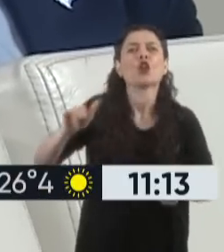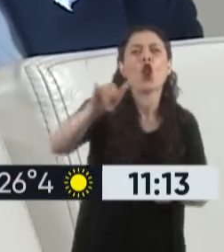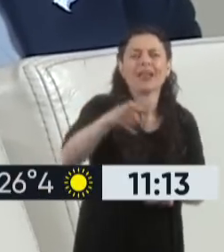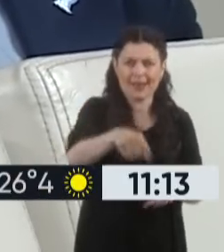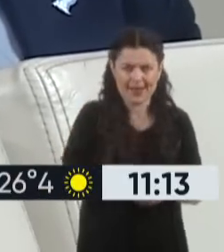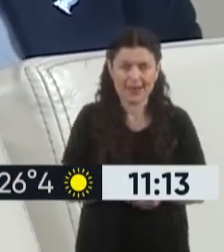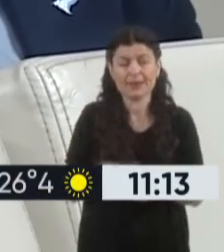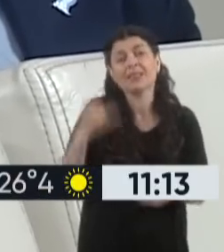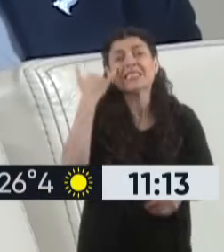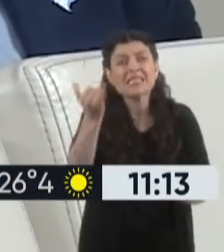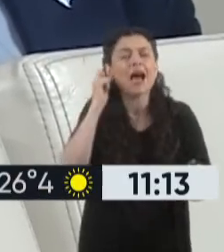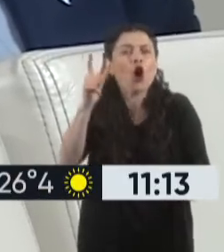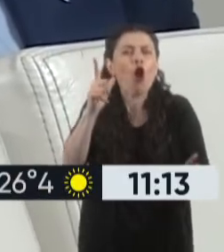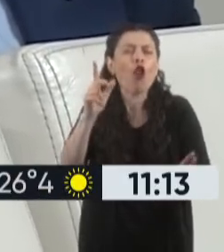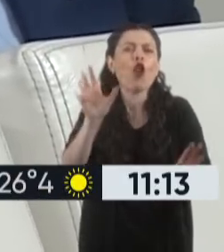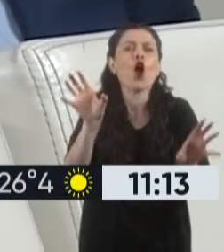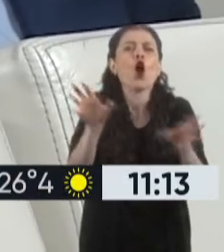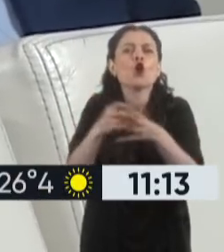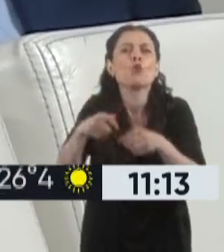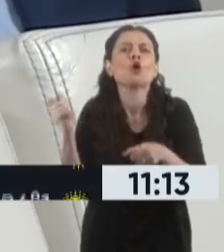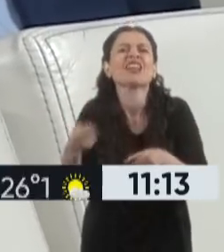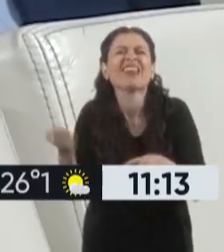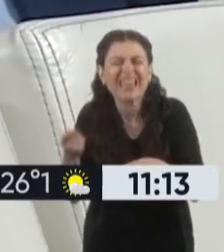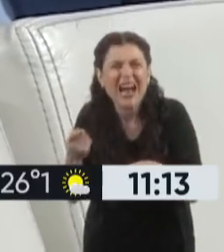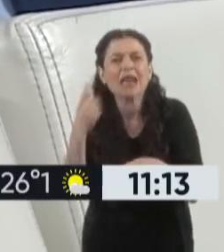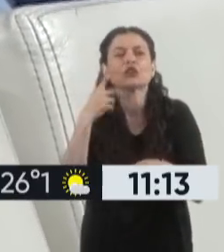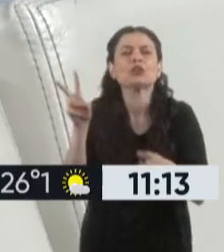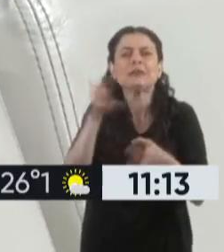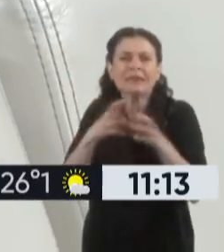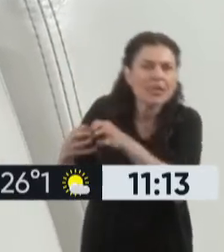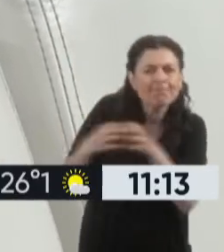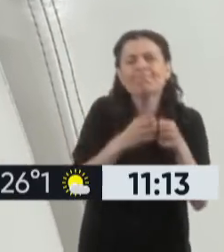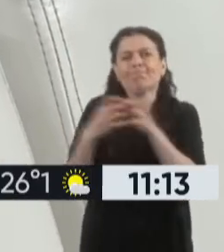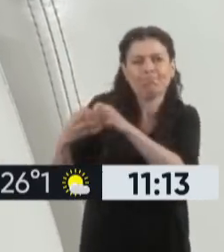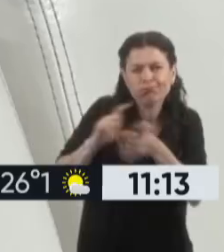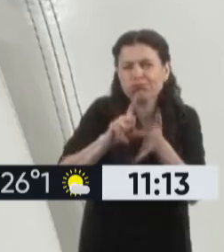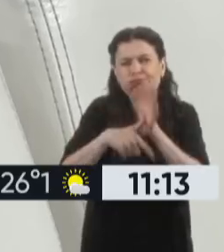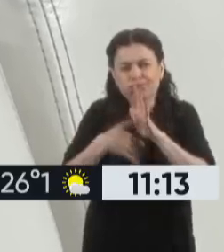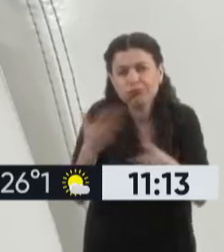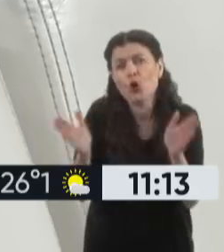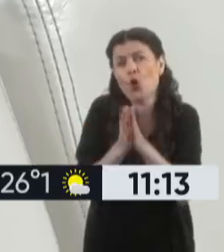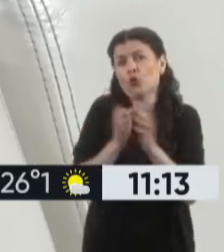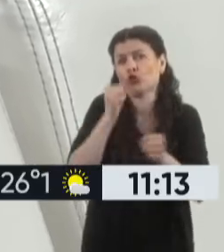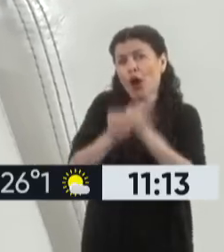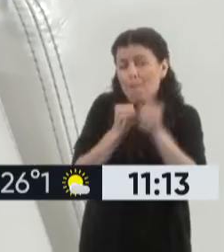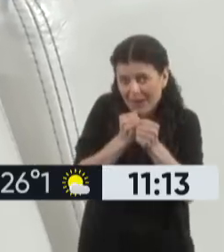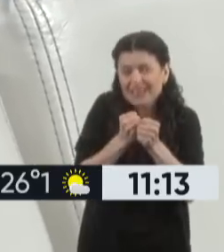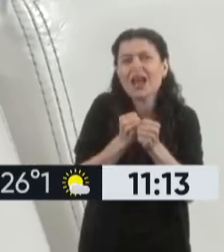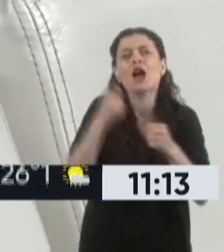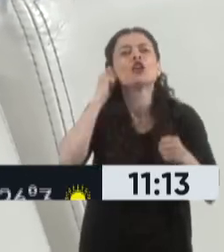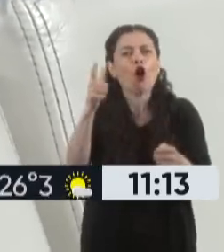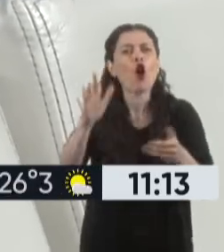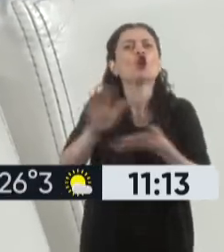sabe que ya los gremios, en una negociación con la empresa, renegociaron sus salarios